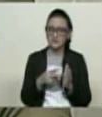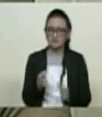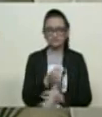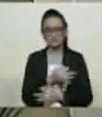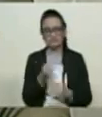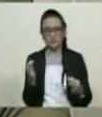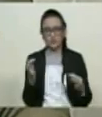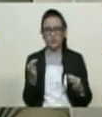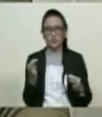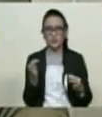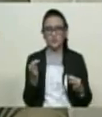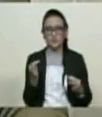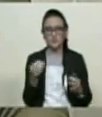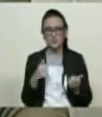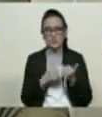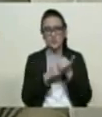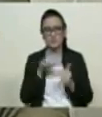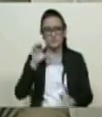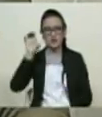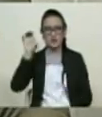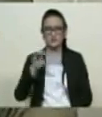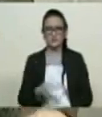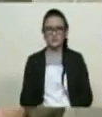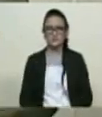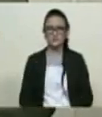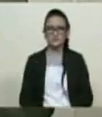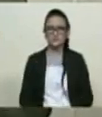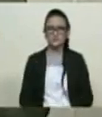extraordinaria para el país. Le hemos agregado